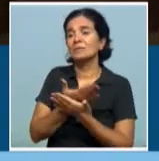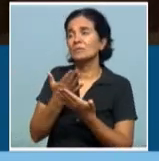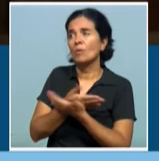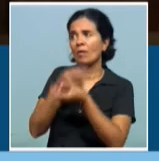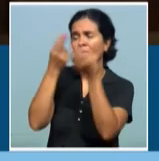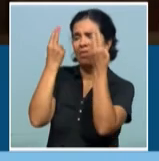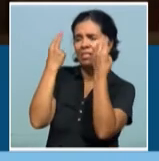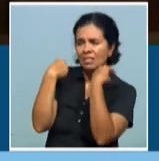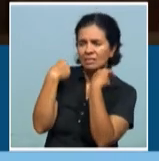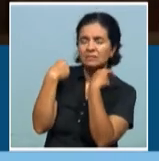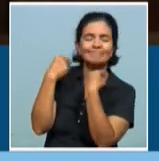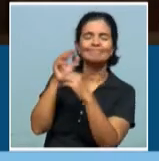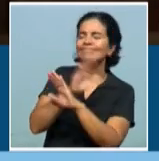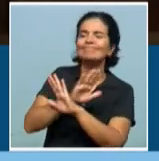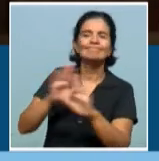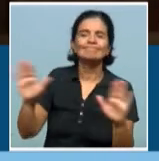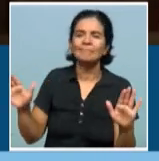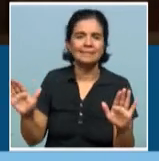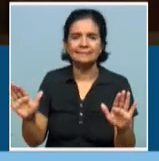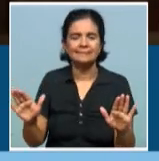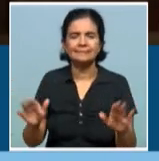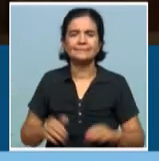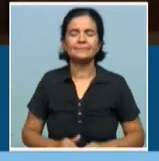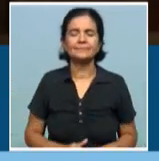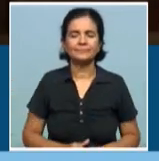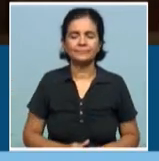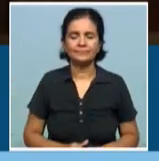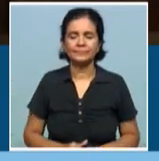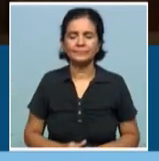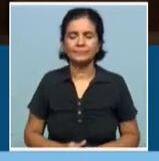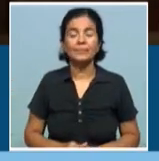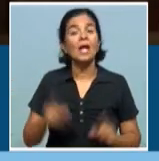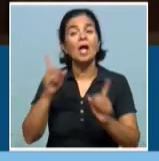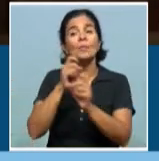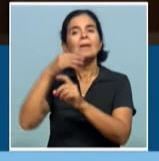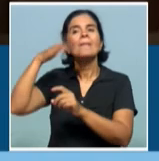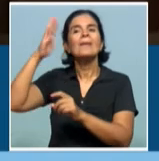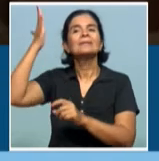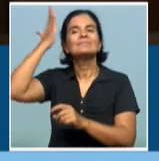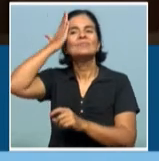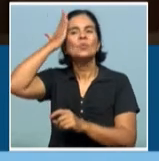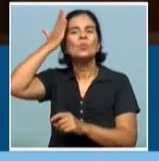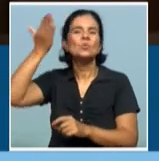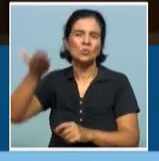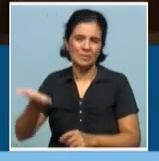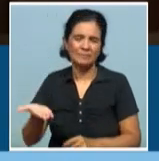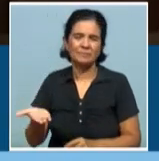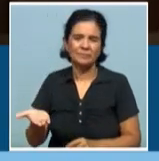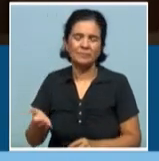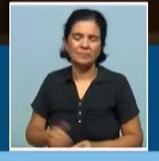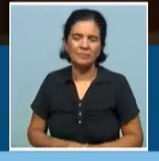salgamos de esto a la mayor celeridad posible. El problema máximo es cultural. Vamos a hacer todas estas